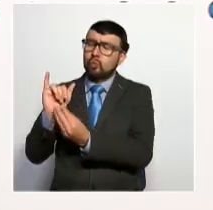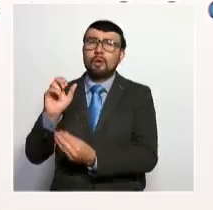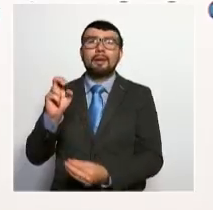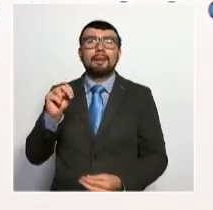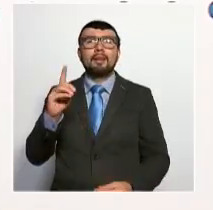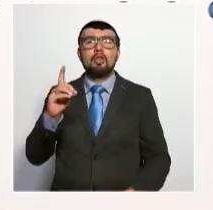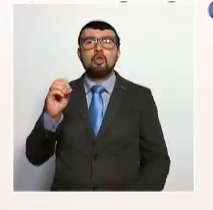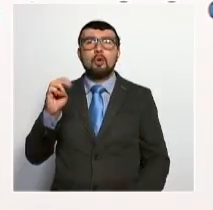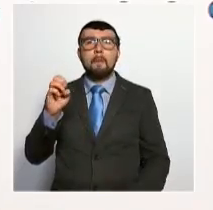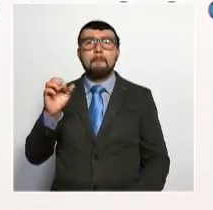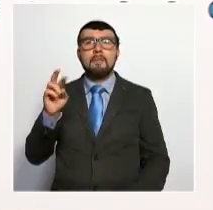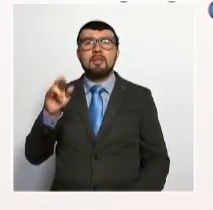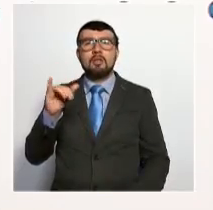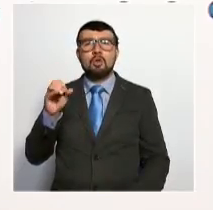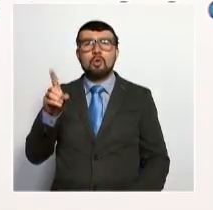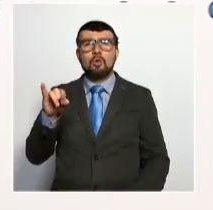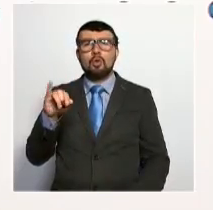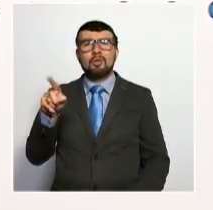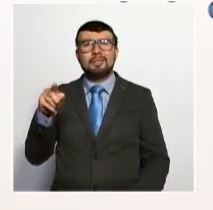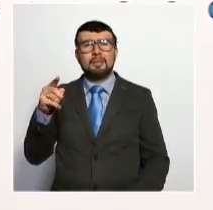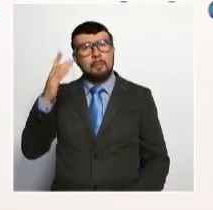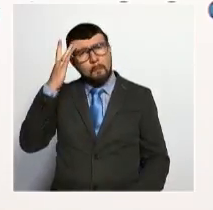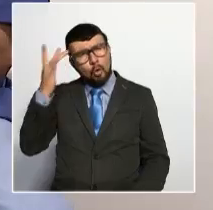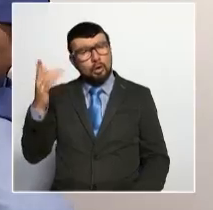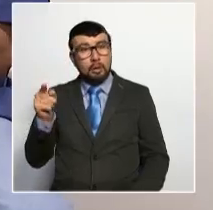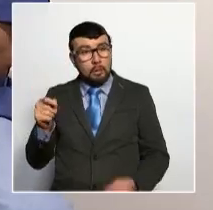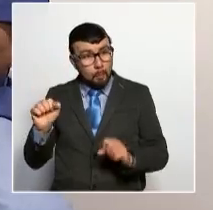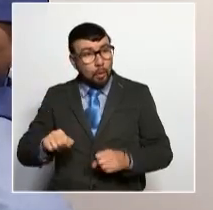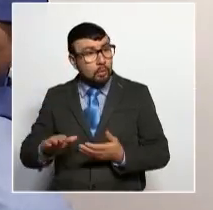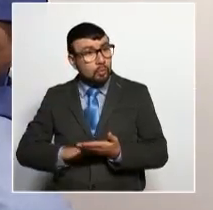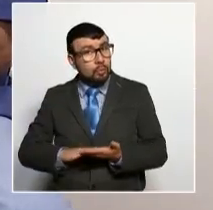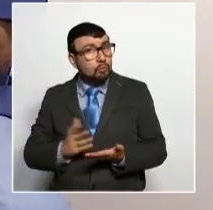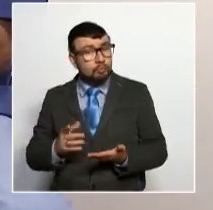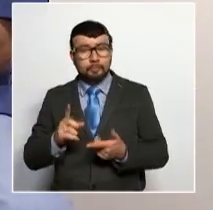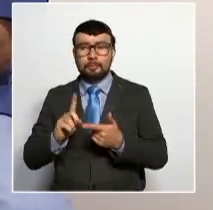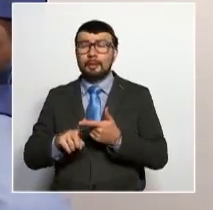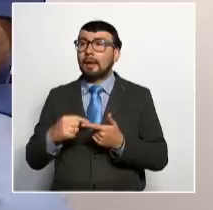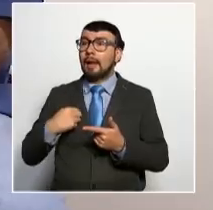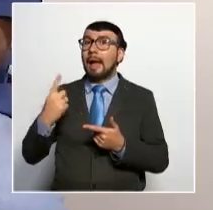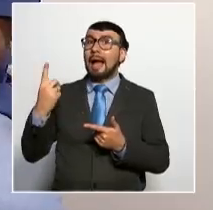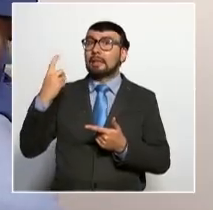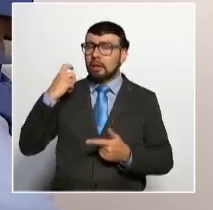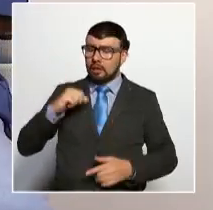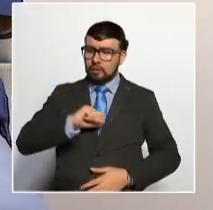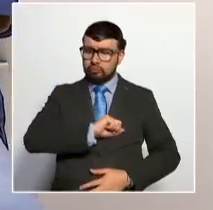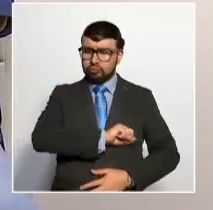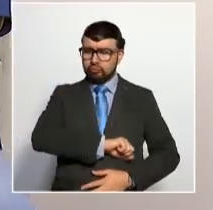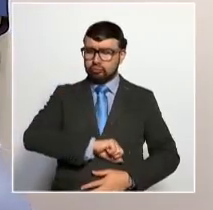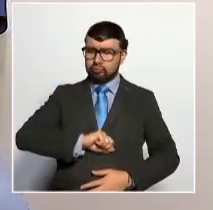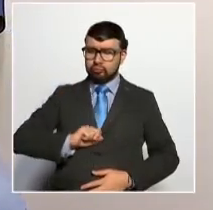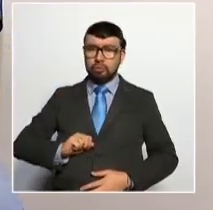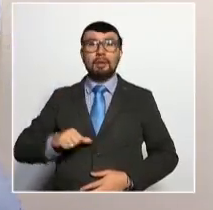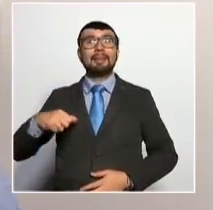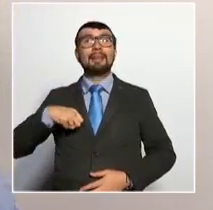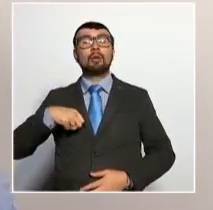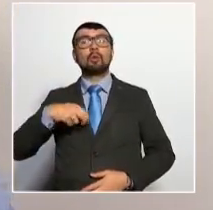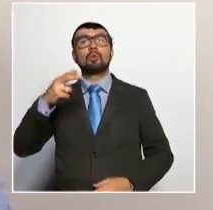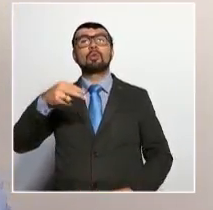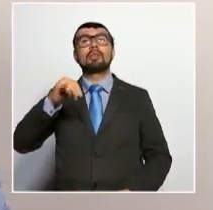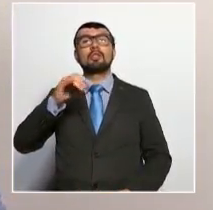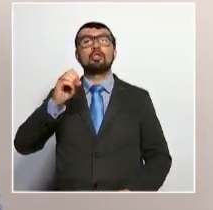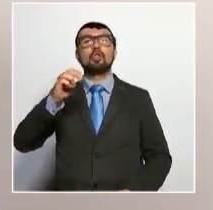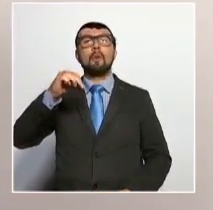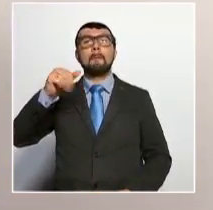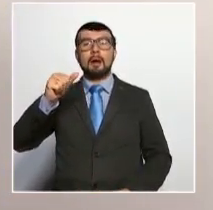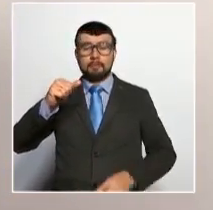otra, había una endometriosis. Y había otra televidente, dice, ayer me hicieron una ecografía y tengo un mioma. Okay,